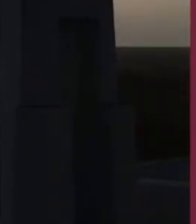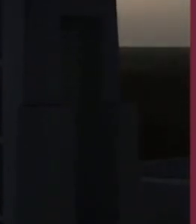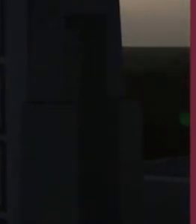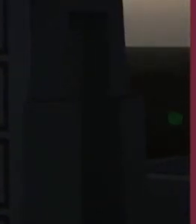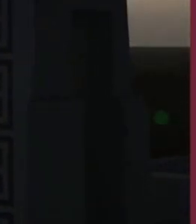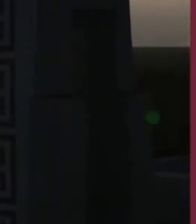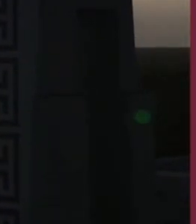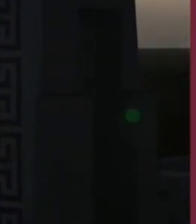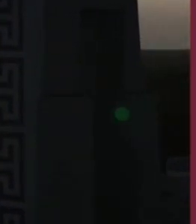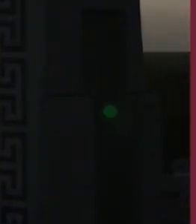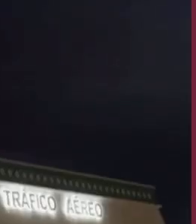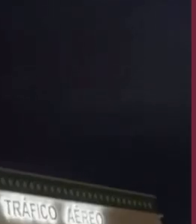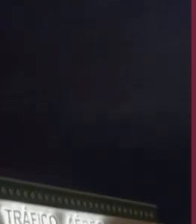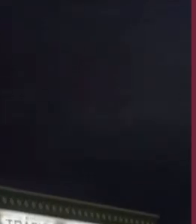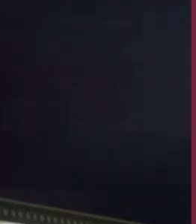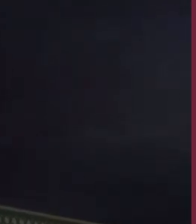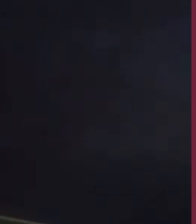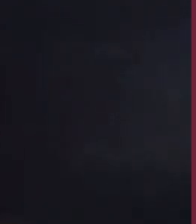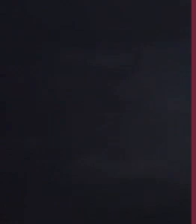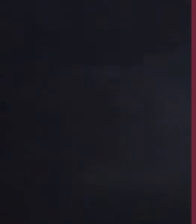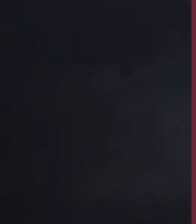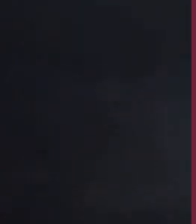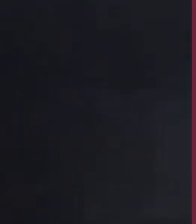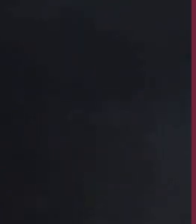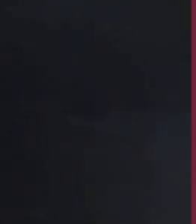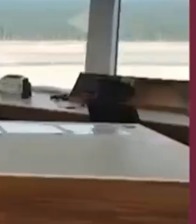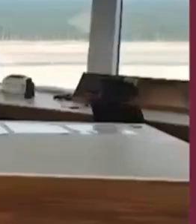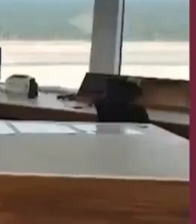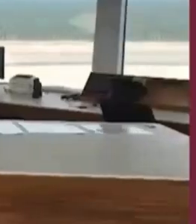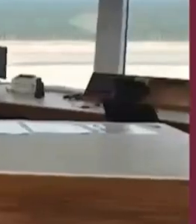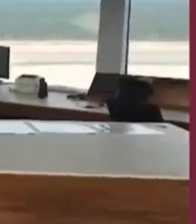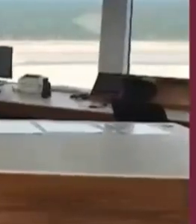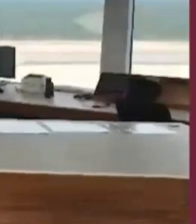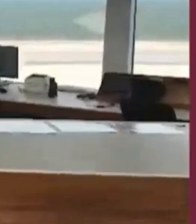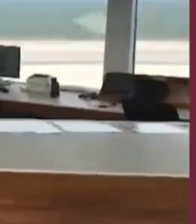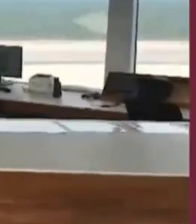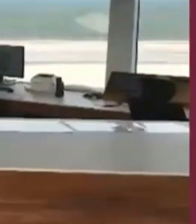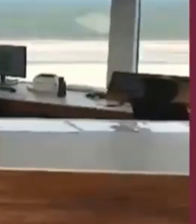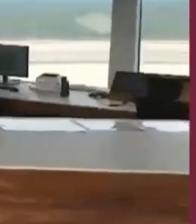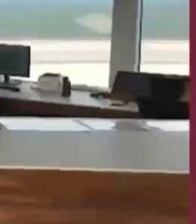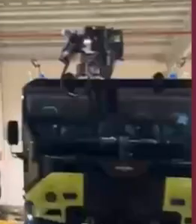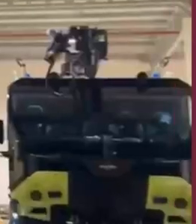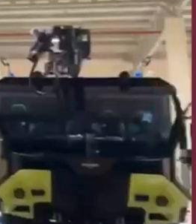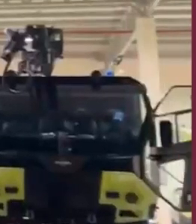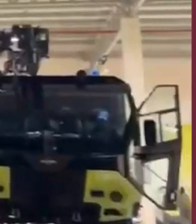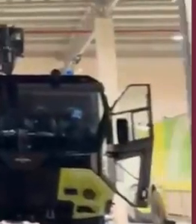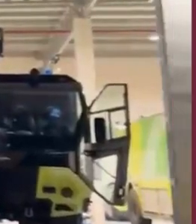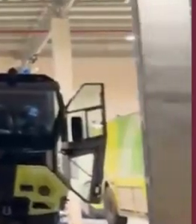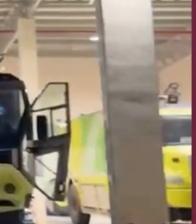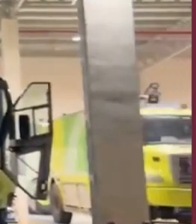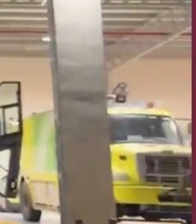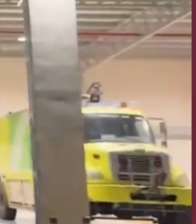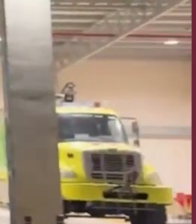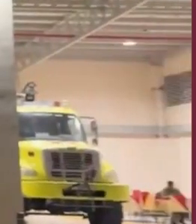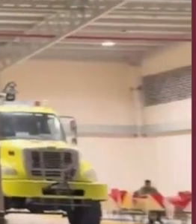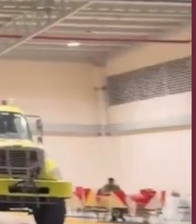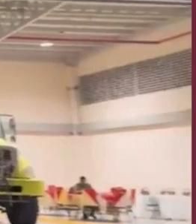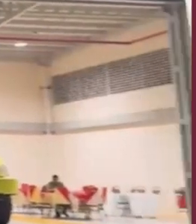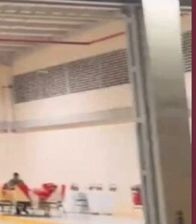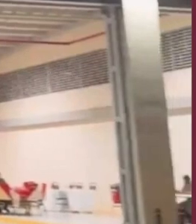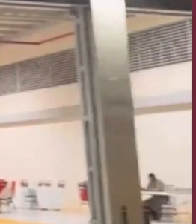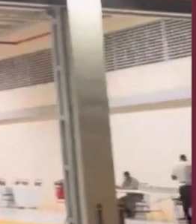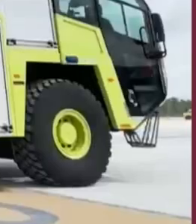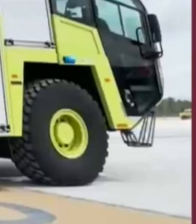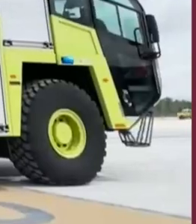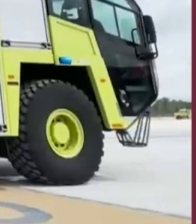torre de control de tráfico aéreo de 45 metros de altura equipada con la última tecnología. Un servicio de salvamento y extinción de